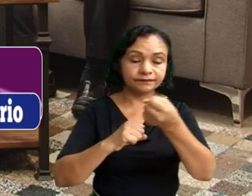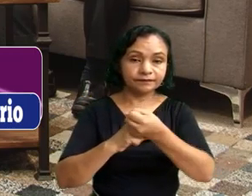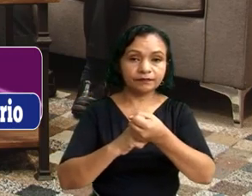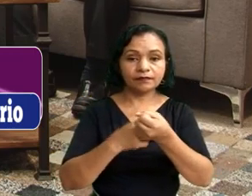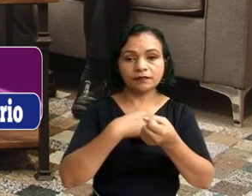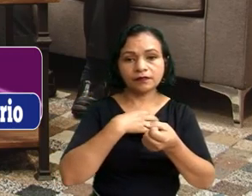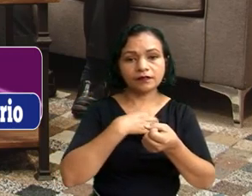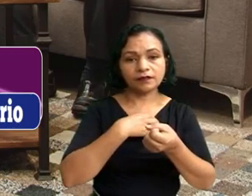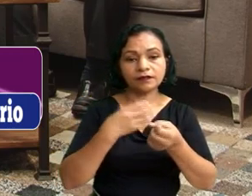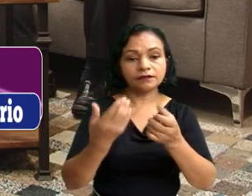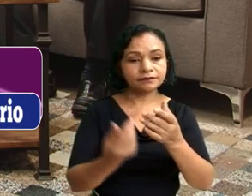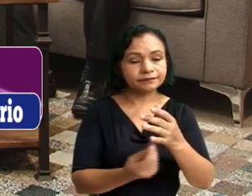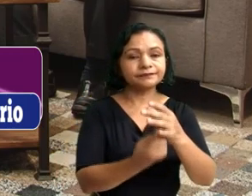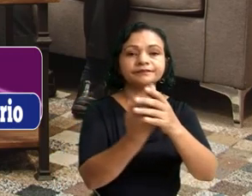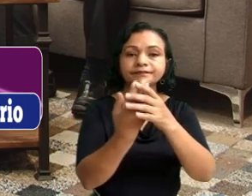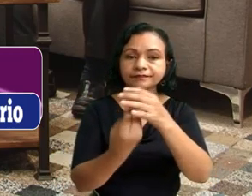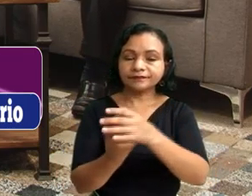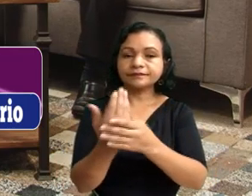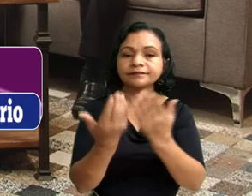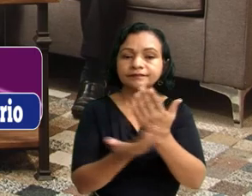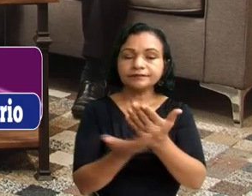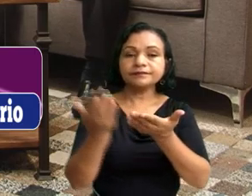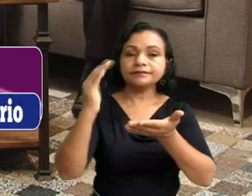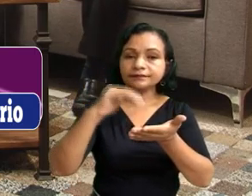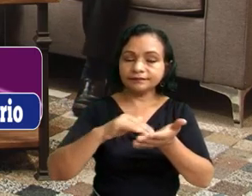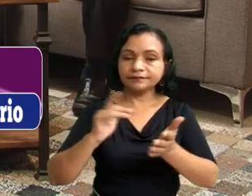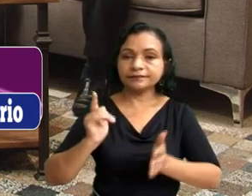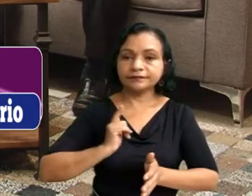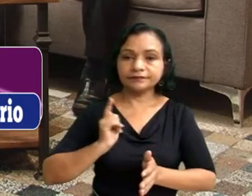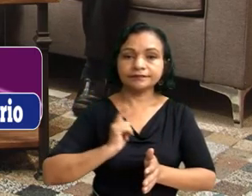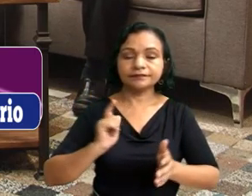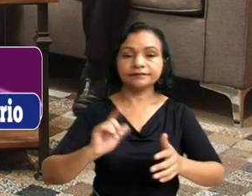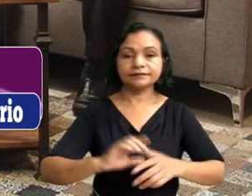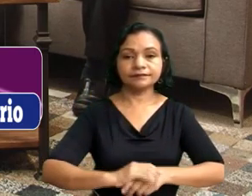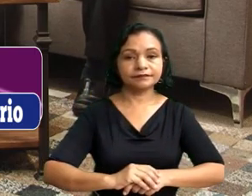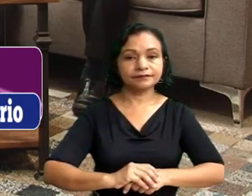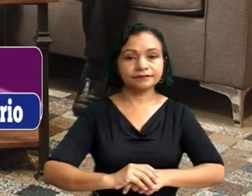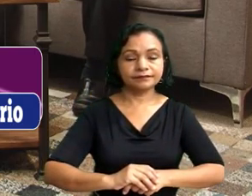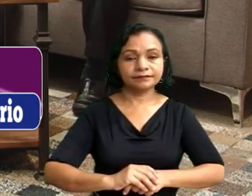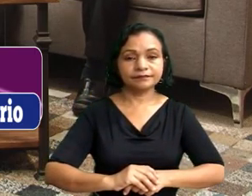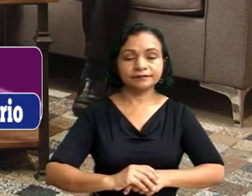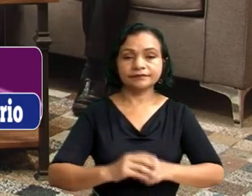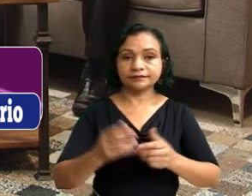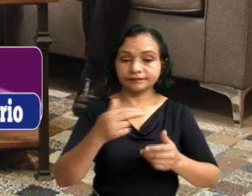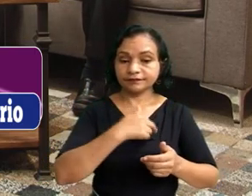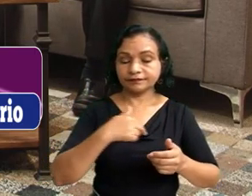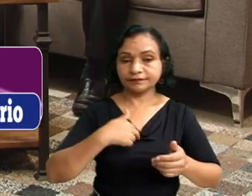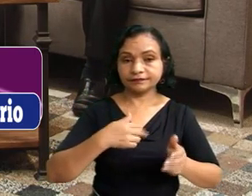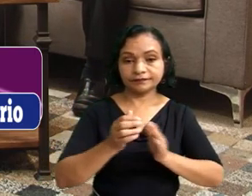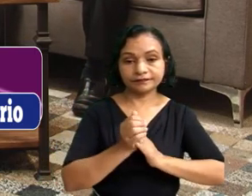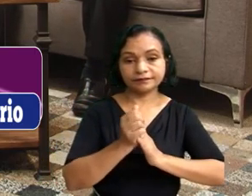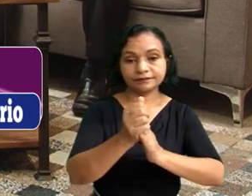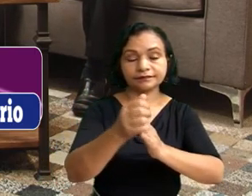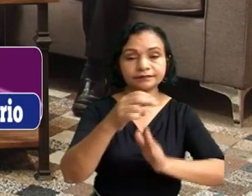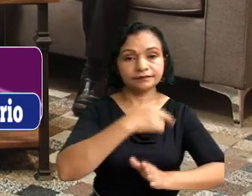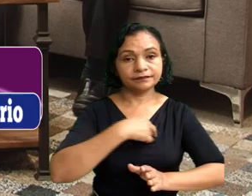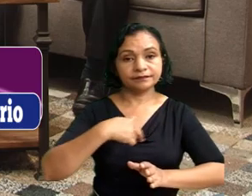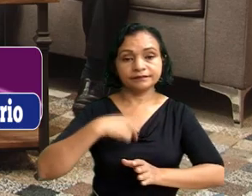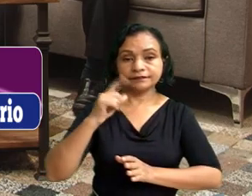sus bienes de producción y esta es el camino que estamos haciendo